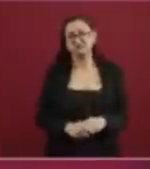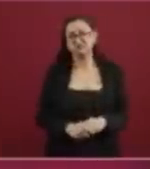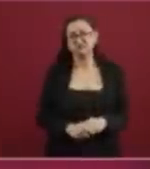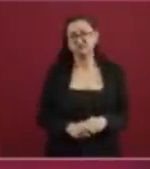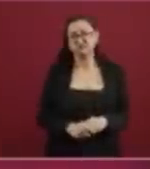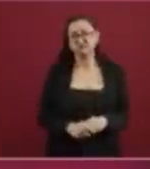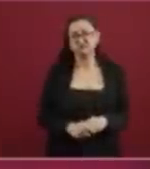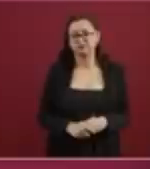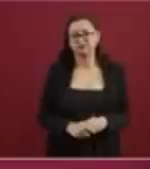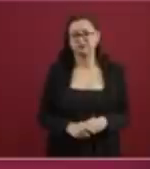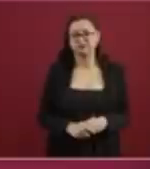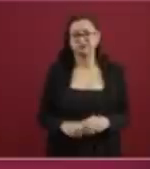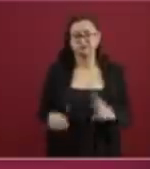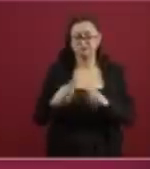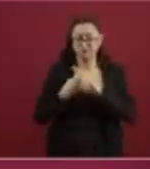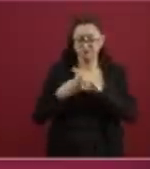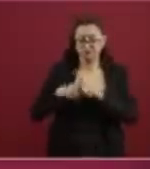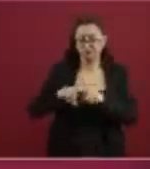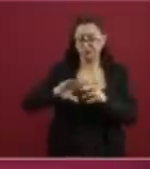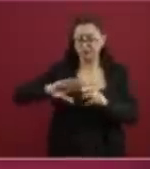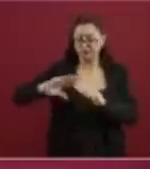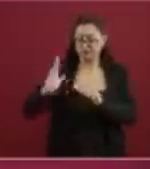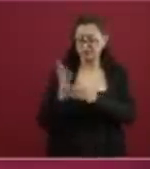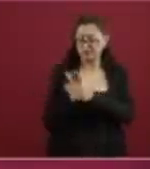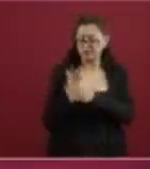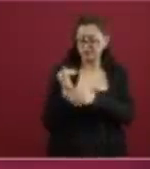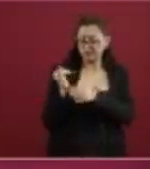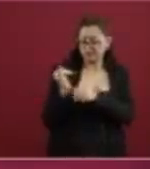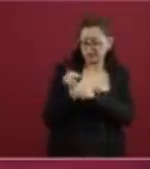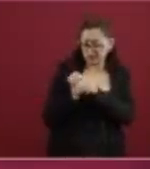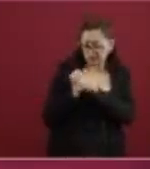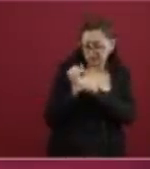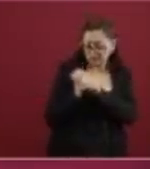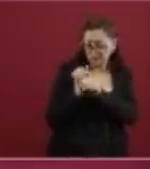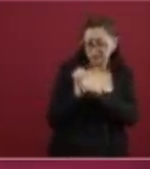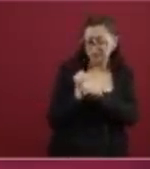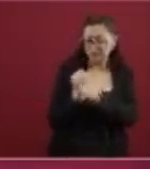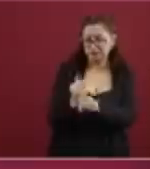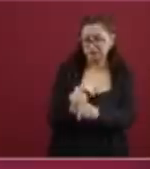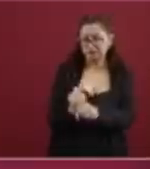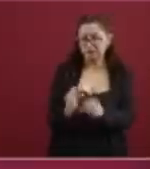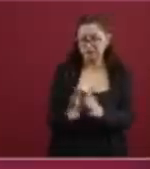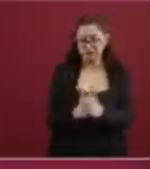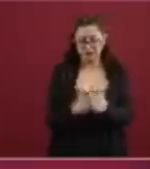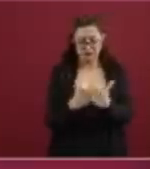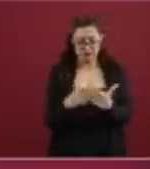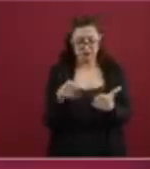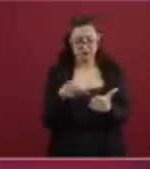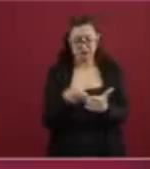iniciaban las carpetas de investigación por homicidios para tener el dato